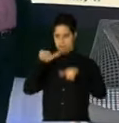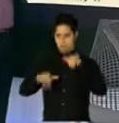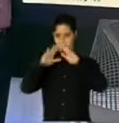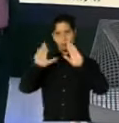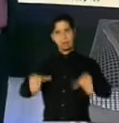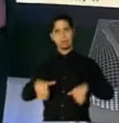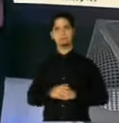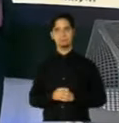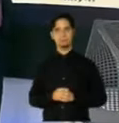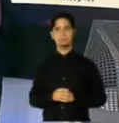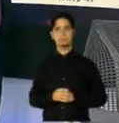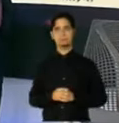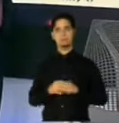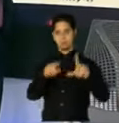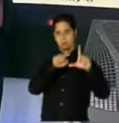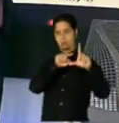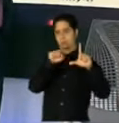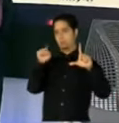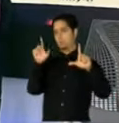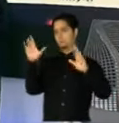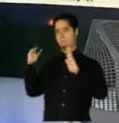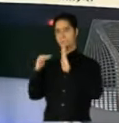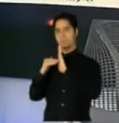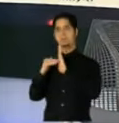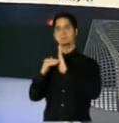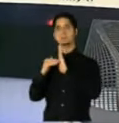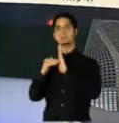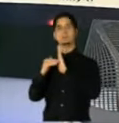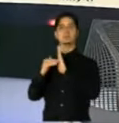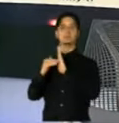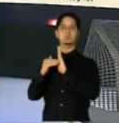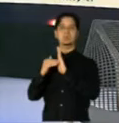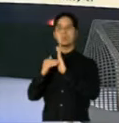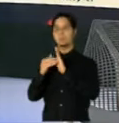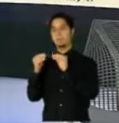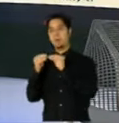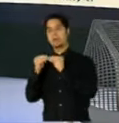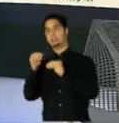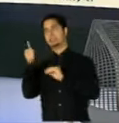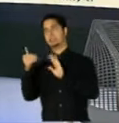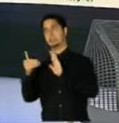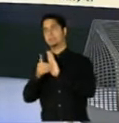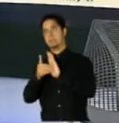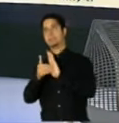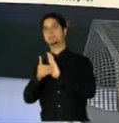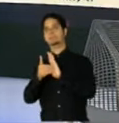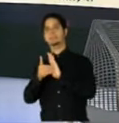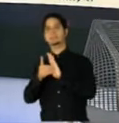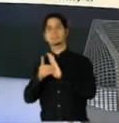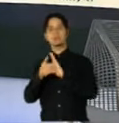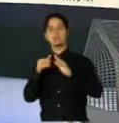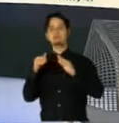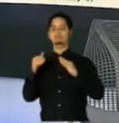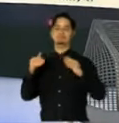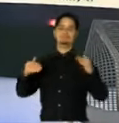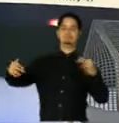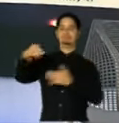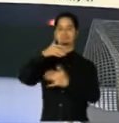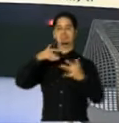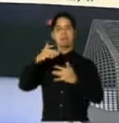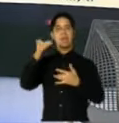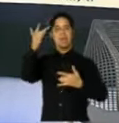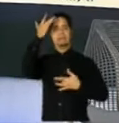que en esas 1000 y pico de personas hayan más de 10,000 personas que estén infectadas en la calle sin